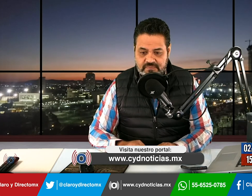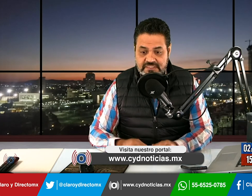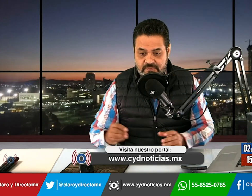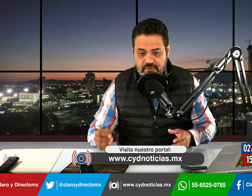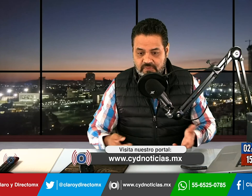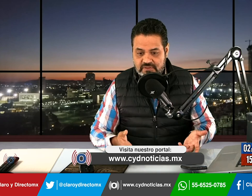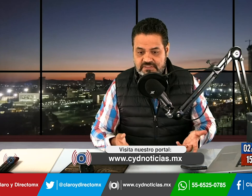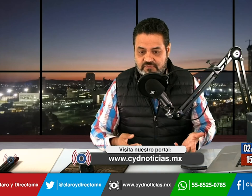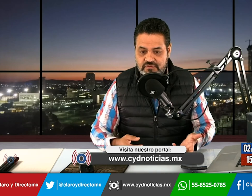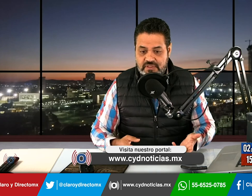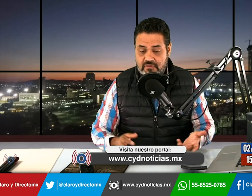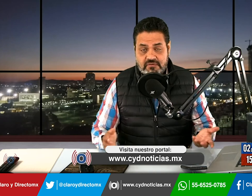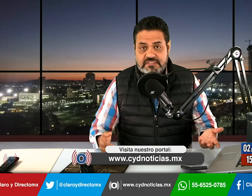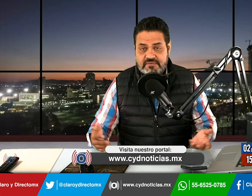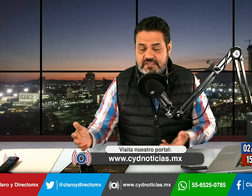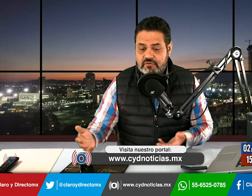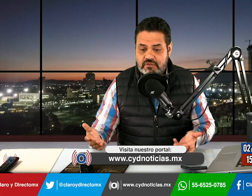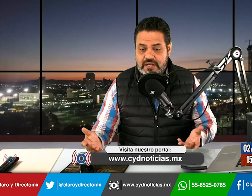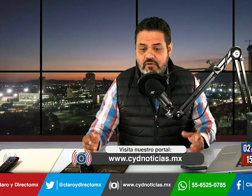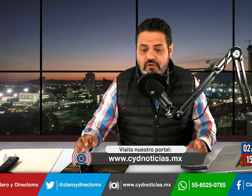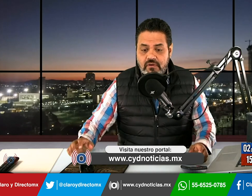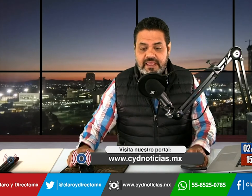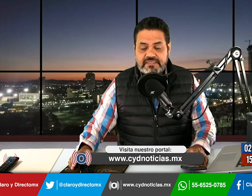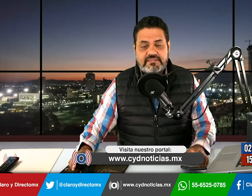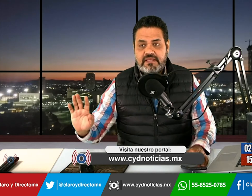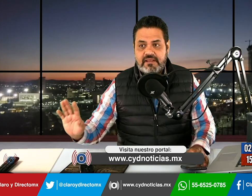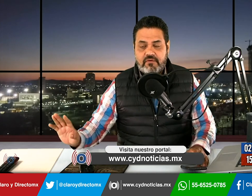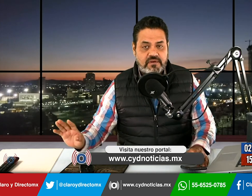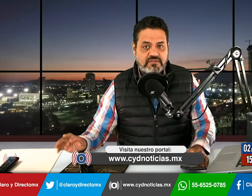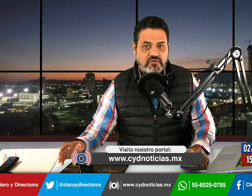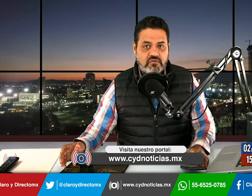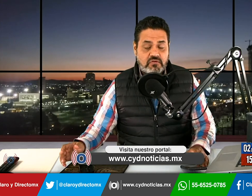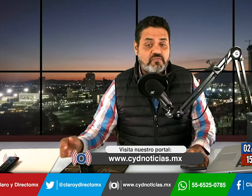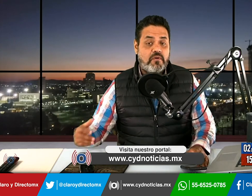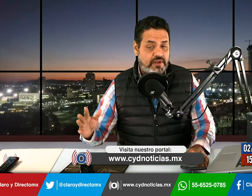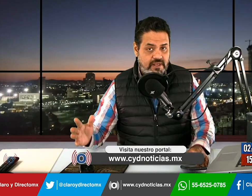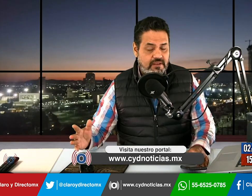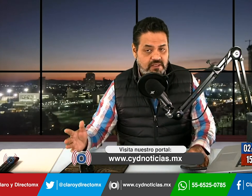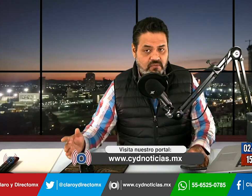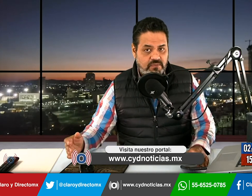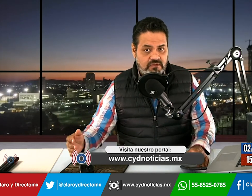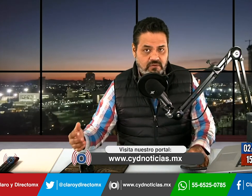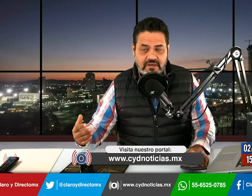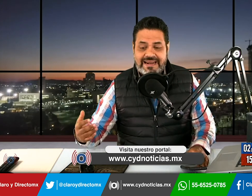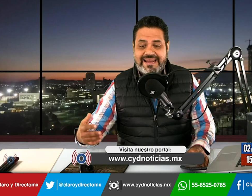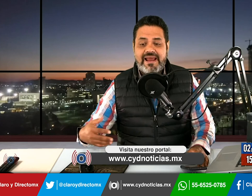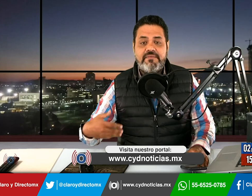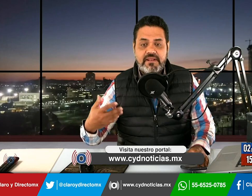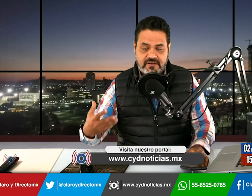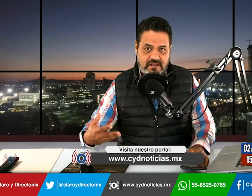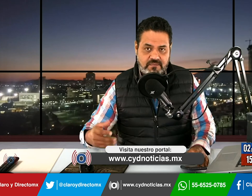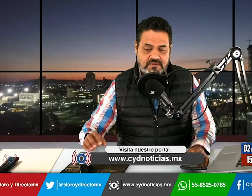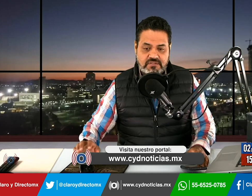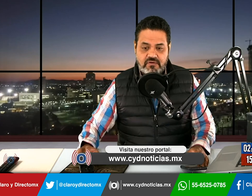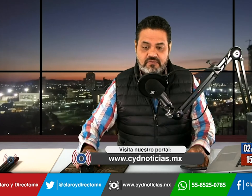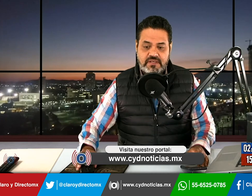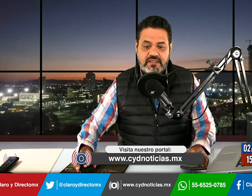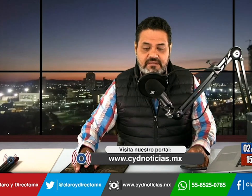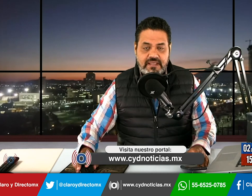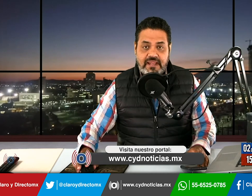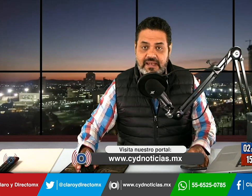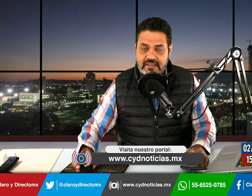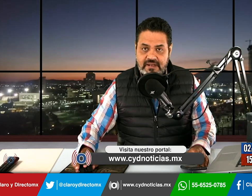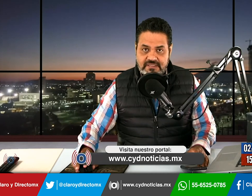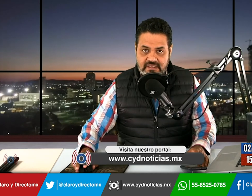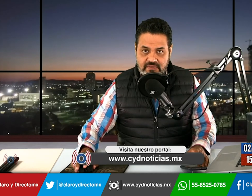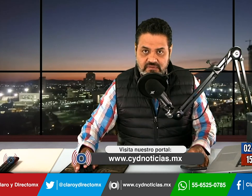dice por lo menos este funcionario que no se sabe si continuará o no es el gobierno eeuu podría en algún momento reabrir el proceso en contra del